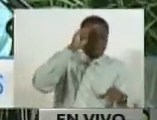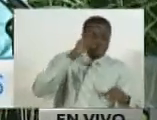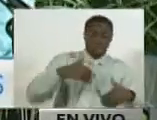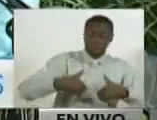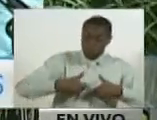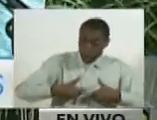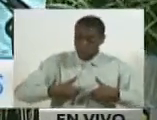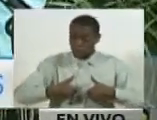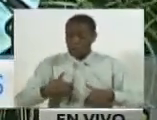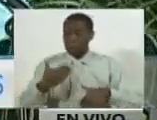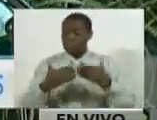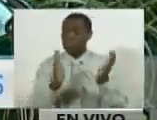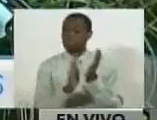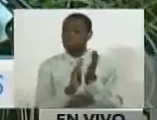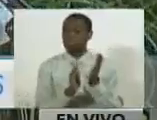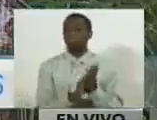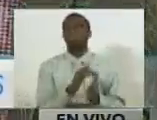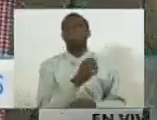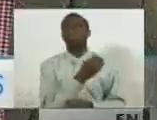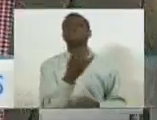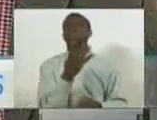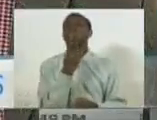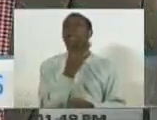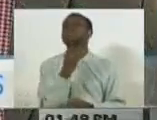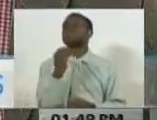Casi 400.000